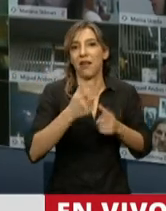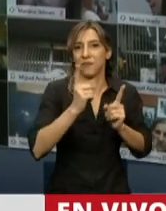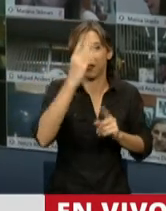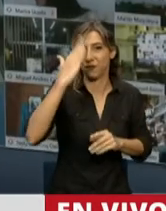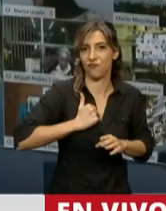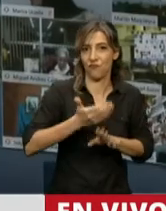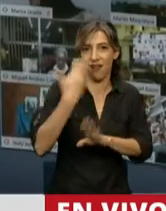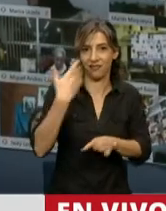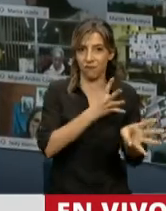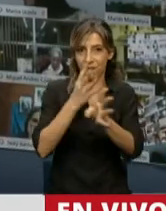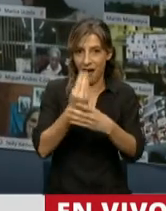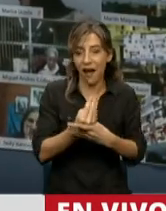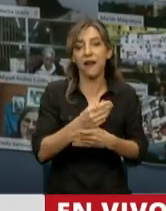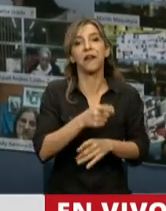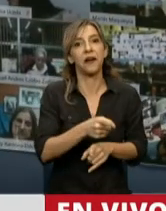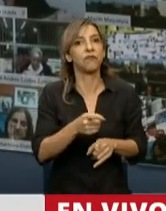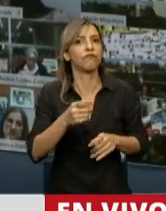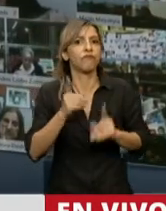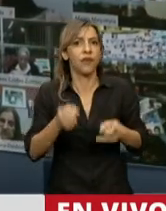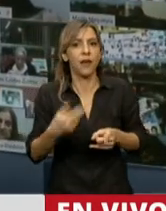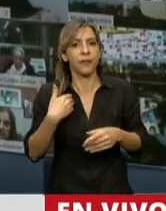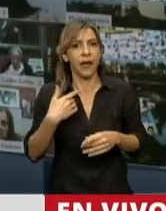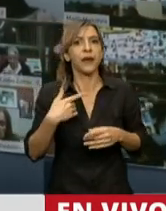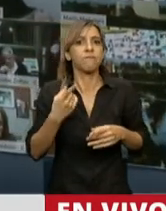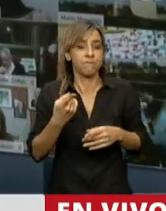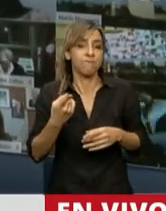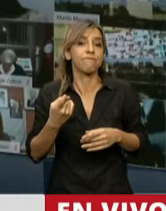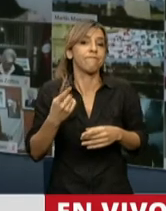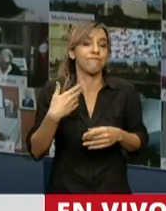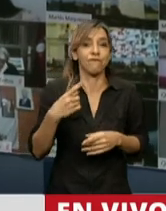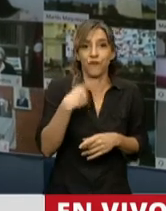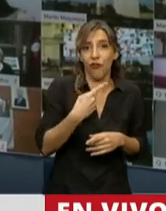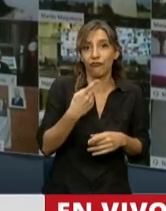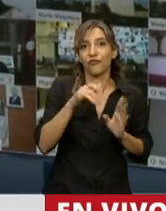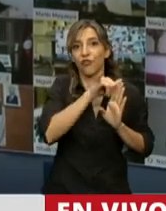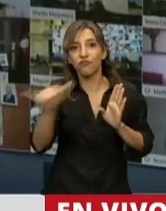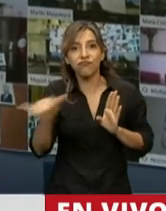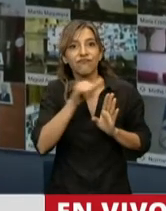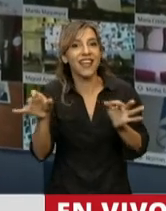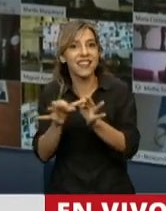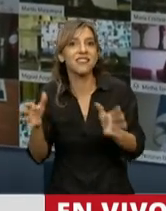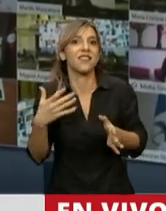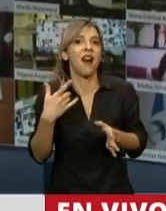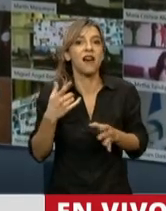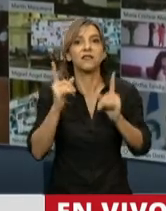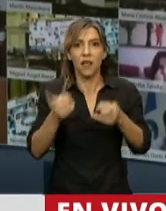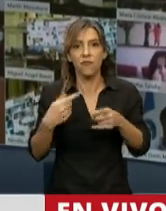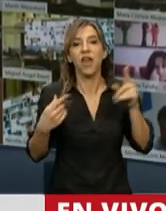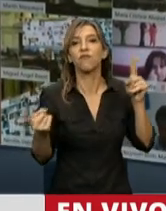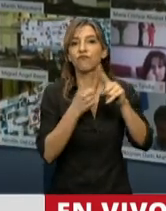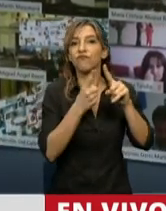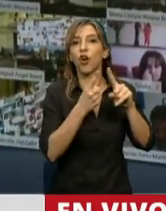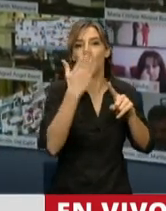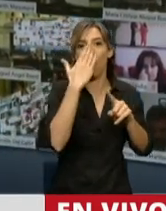nueva frecuencia aérea entre el continente y las islas, conectando las mismas con la ciudad de Córdoba.